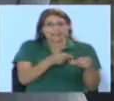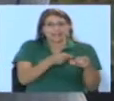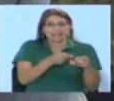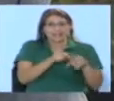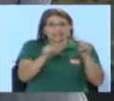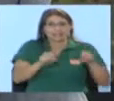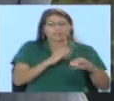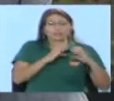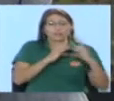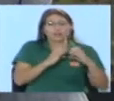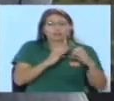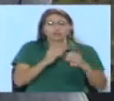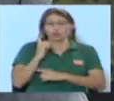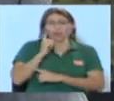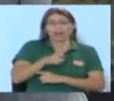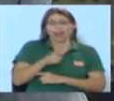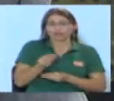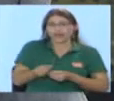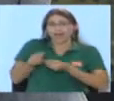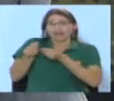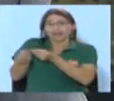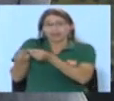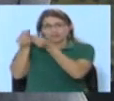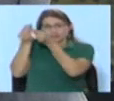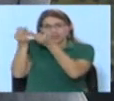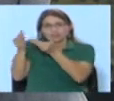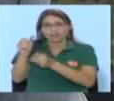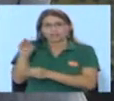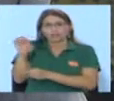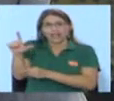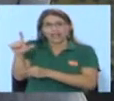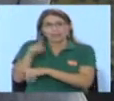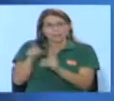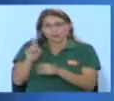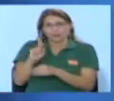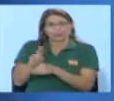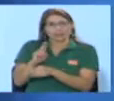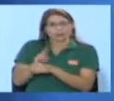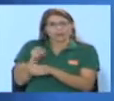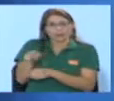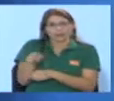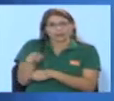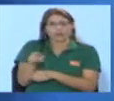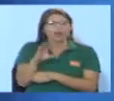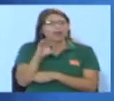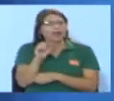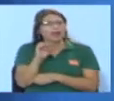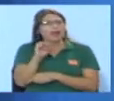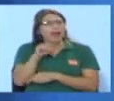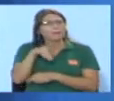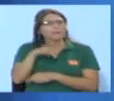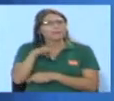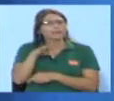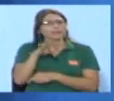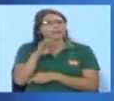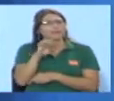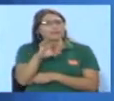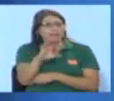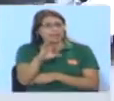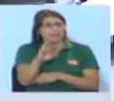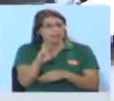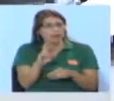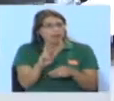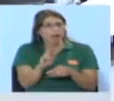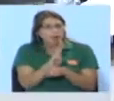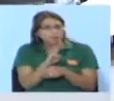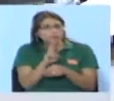cuales están, por lo menos públicamente, justificando el cambio. ¿CAMTIC ha podido tener acceso a alguno de esos estudios o cuál